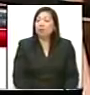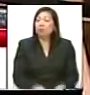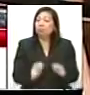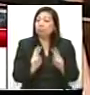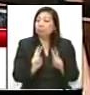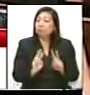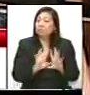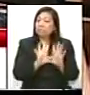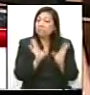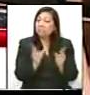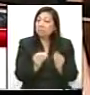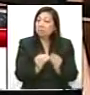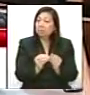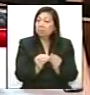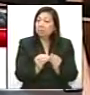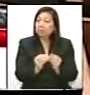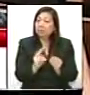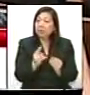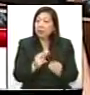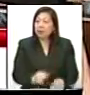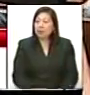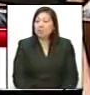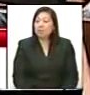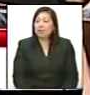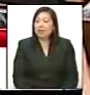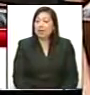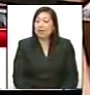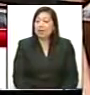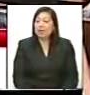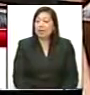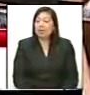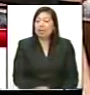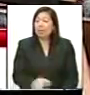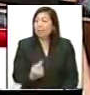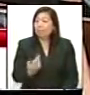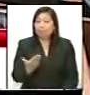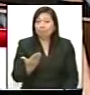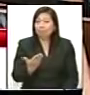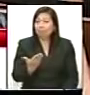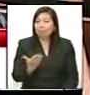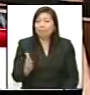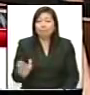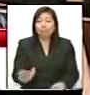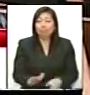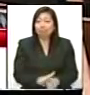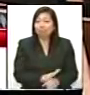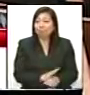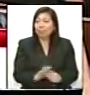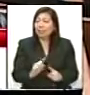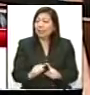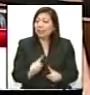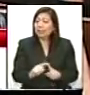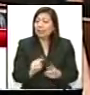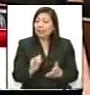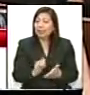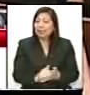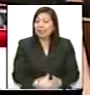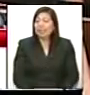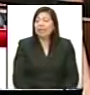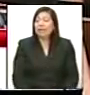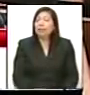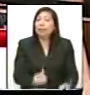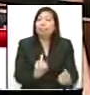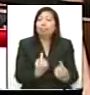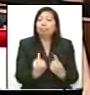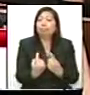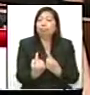visión global del fenómeno de la corrupción. Y no solo ello, sino la complejidad, los varios factores que